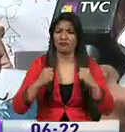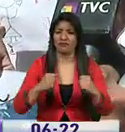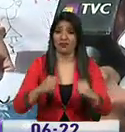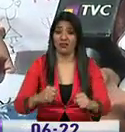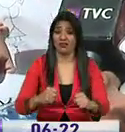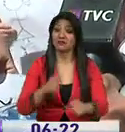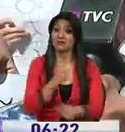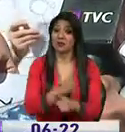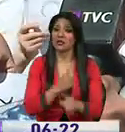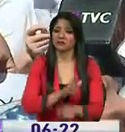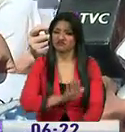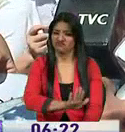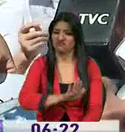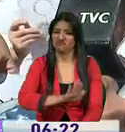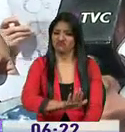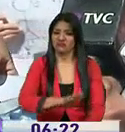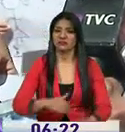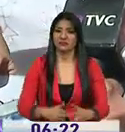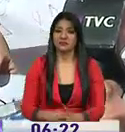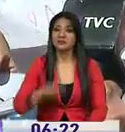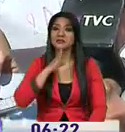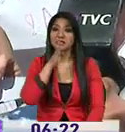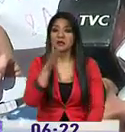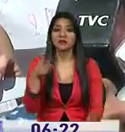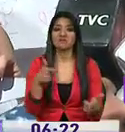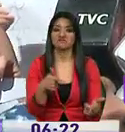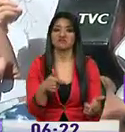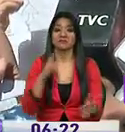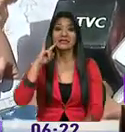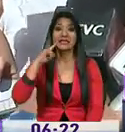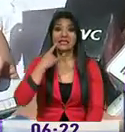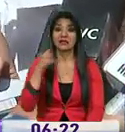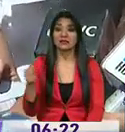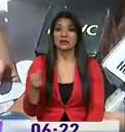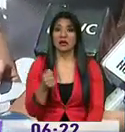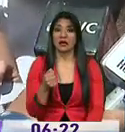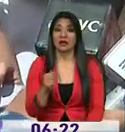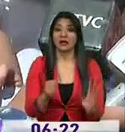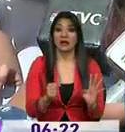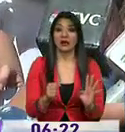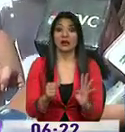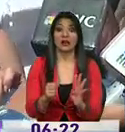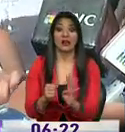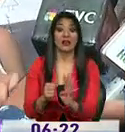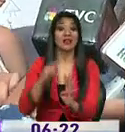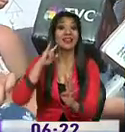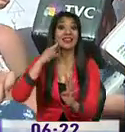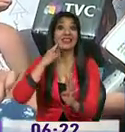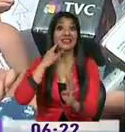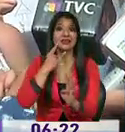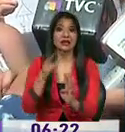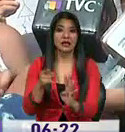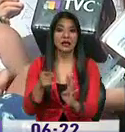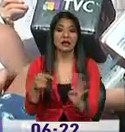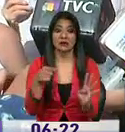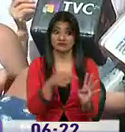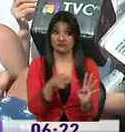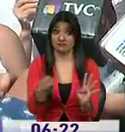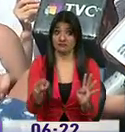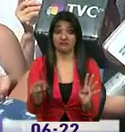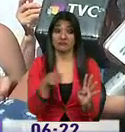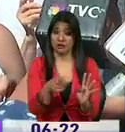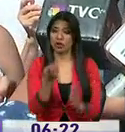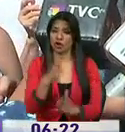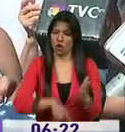separaba. Él estaba siempre con una niña y se acercaban las otras. Les indicaba que les iba a hacer el doble